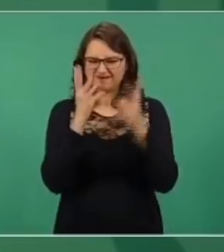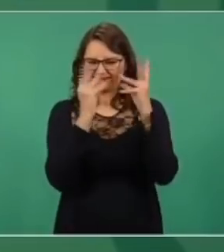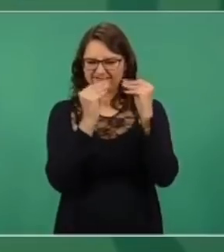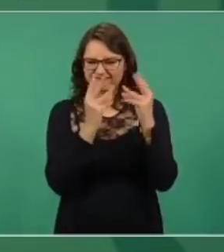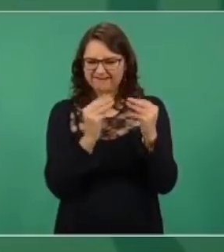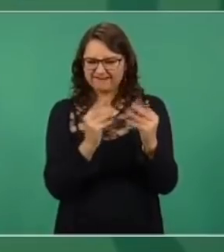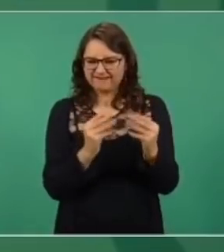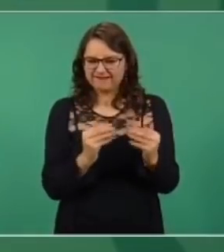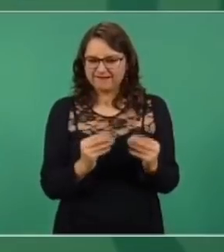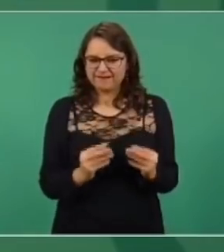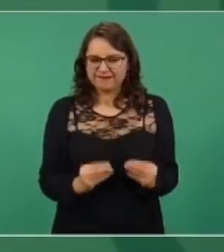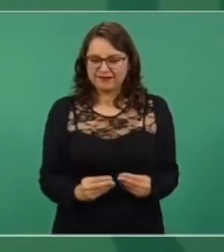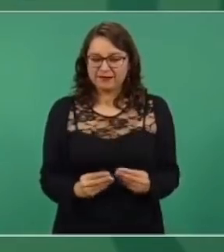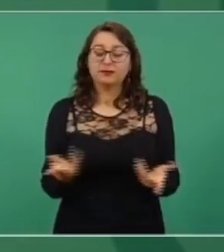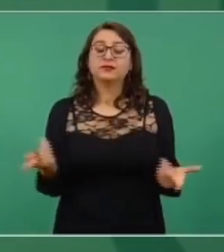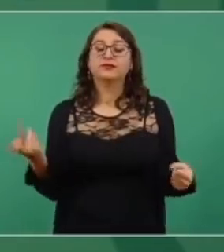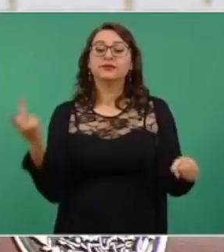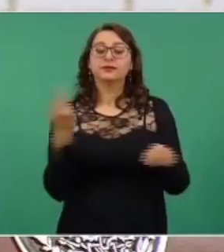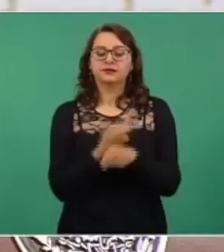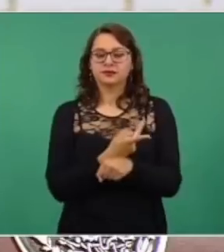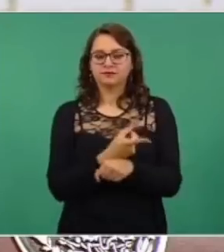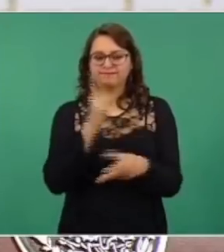porque son asociaciones.